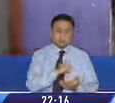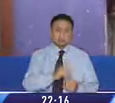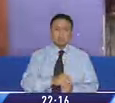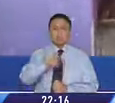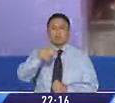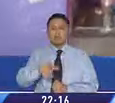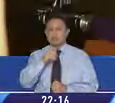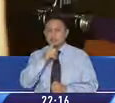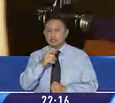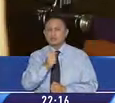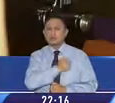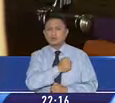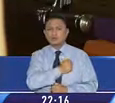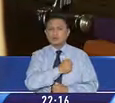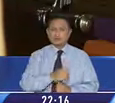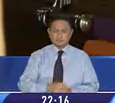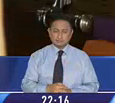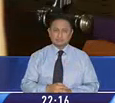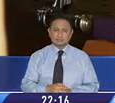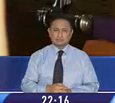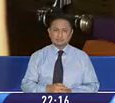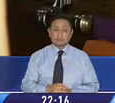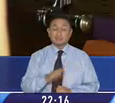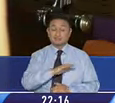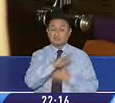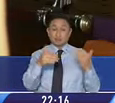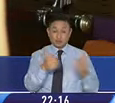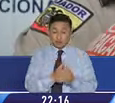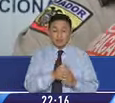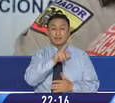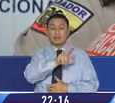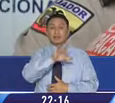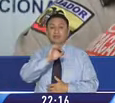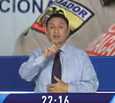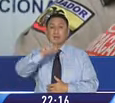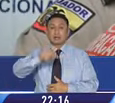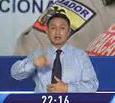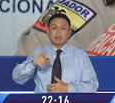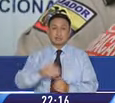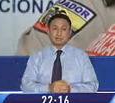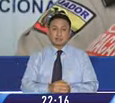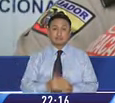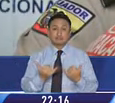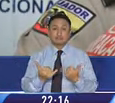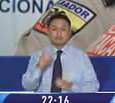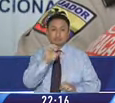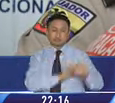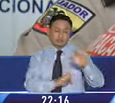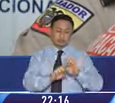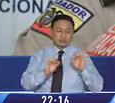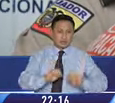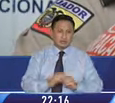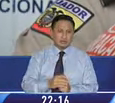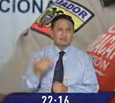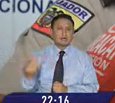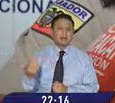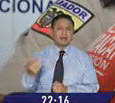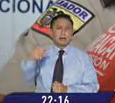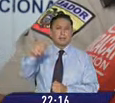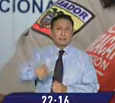presunto distribuidor. En las 2 provincias serían 30 las personas afectadas. Para proceder a evaluar y sobre todo encontrar